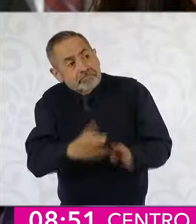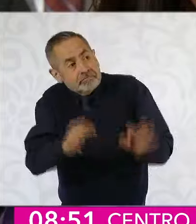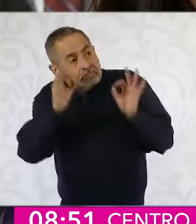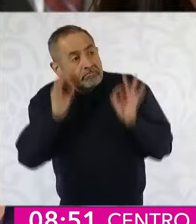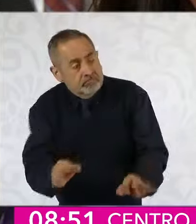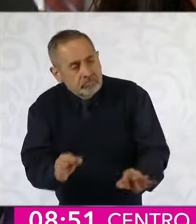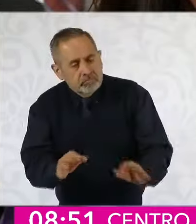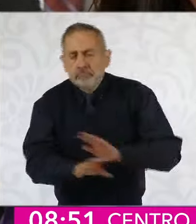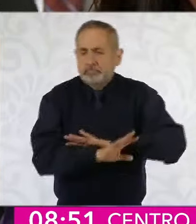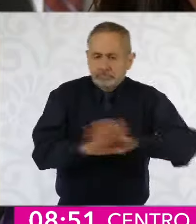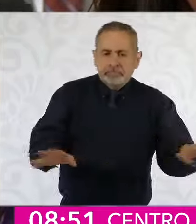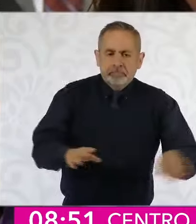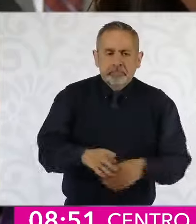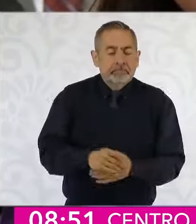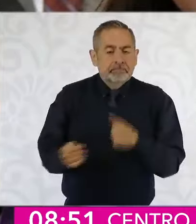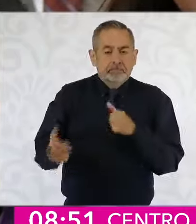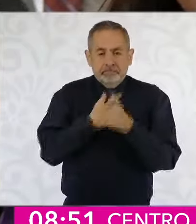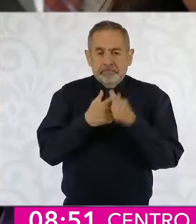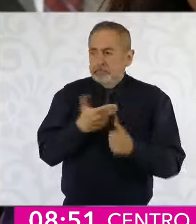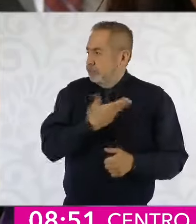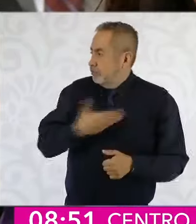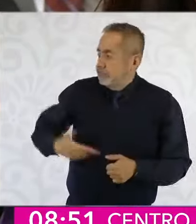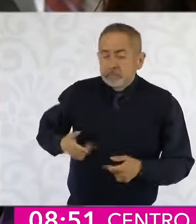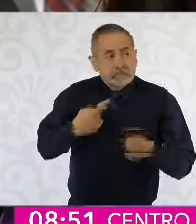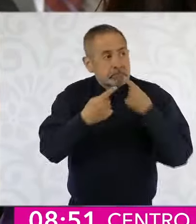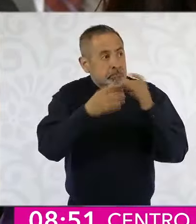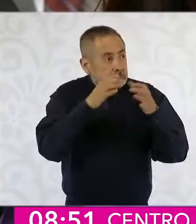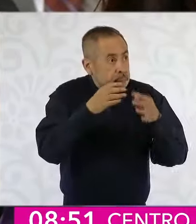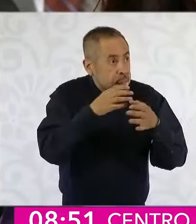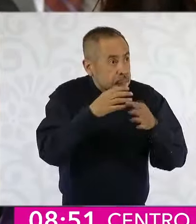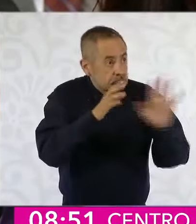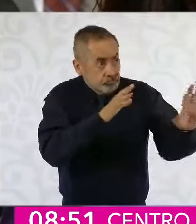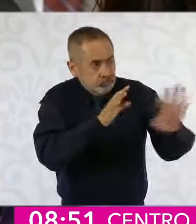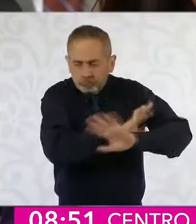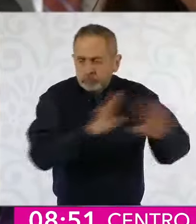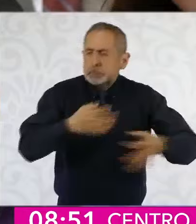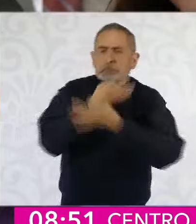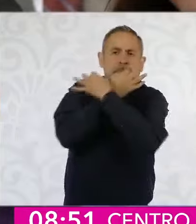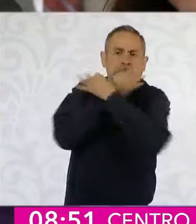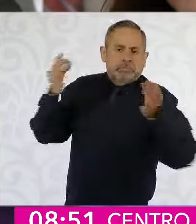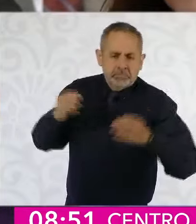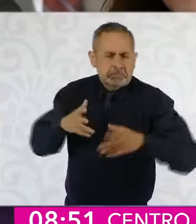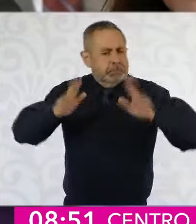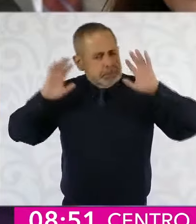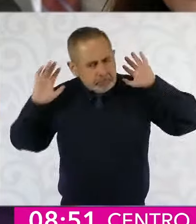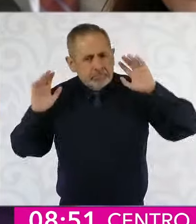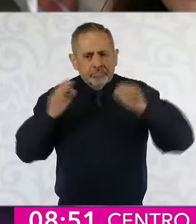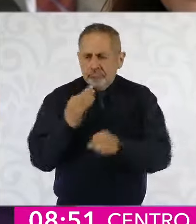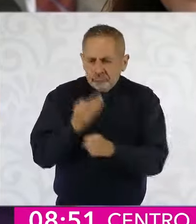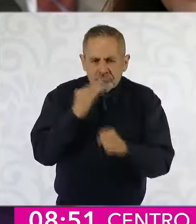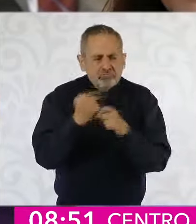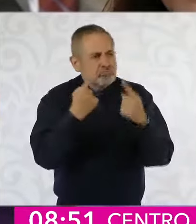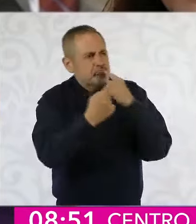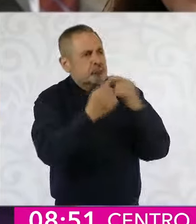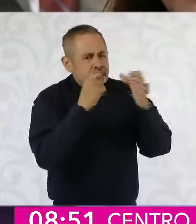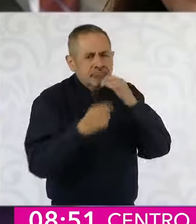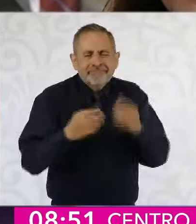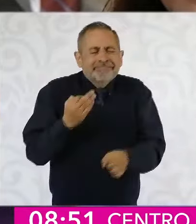la señora presidenta declare en que acabó este diálogo que están haciendo muy exitosamente con los gobiernos,